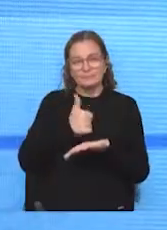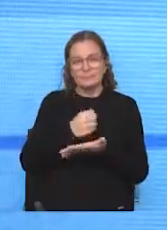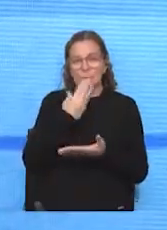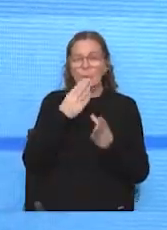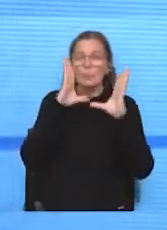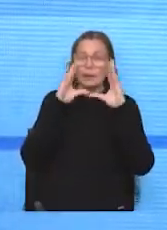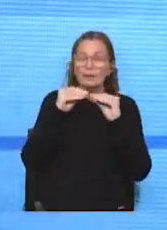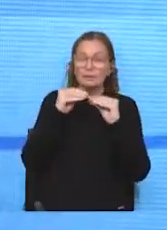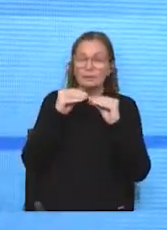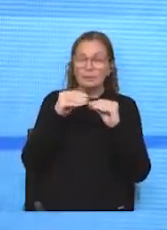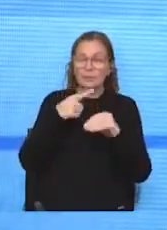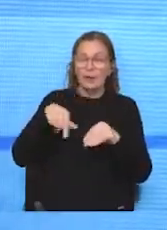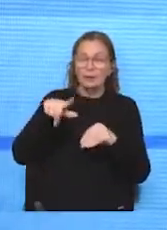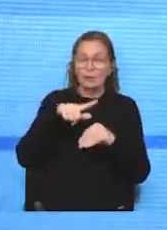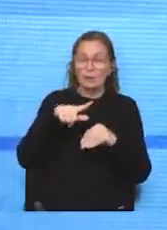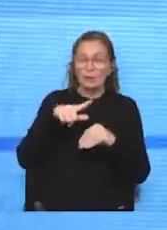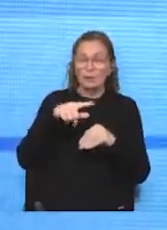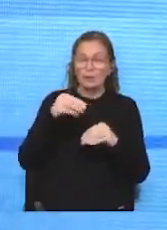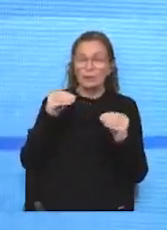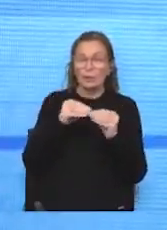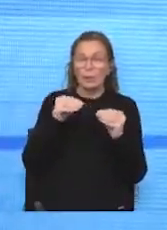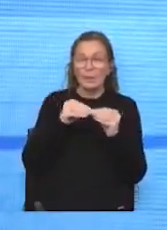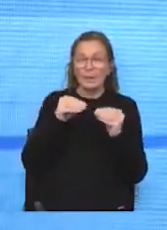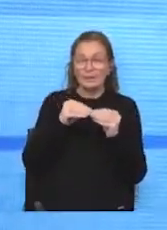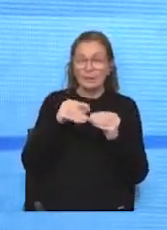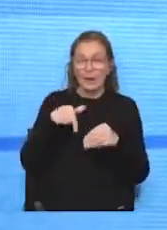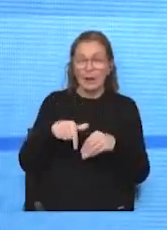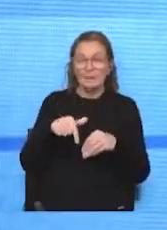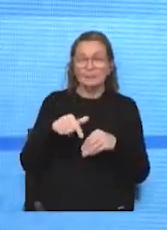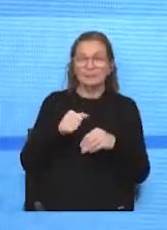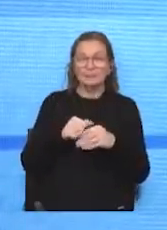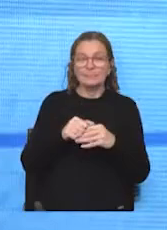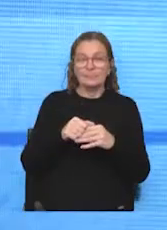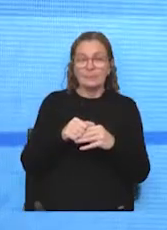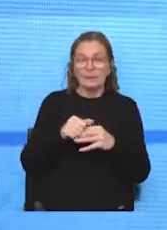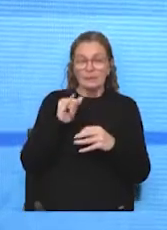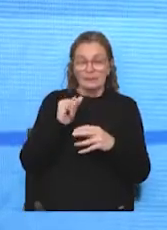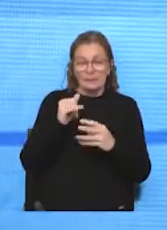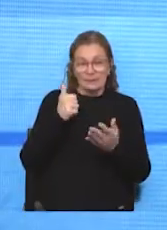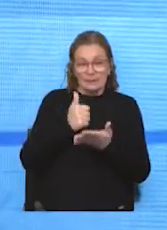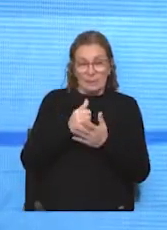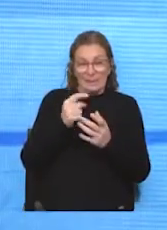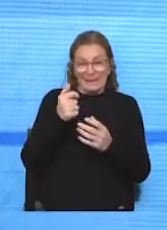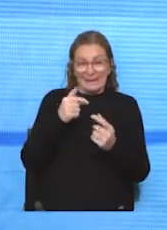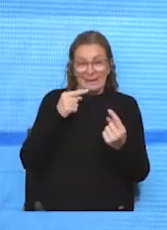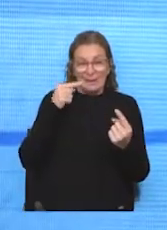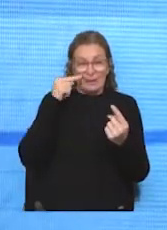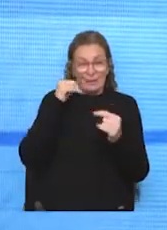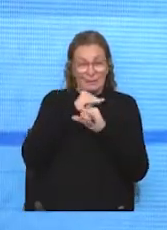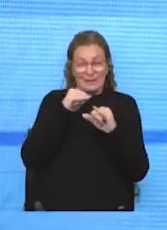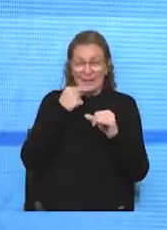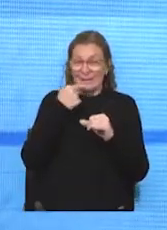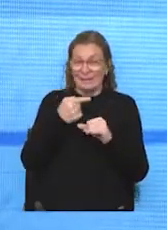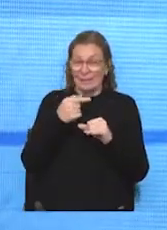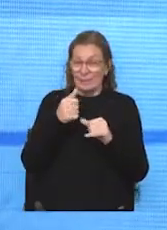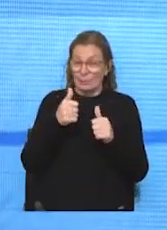Wilmar y buenas noches a la audiencia y a todos los compañeros y compañeras acá en el piso Wilmar sí estamos en la rea final Como bien lo decí y